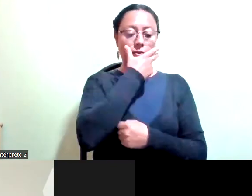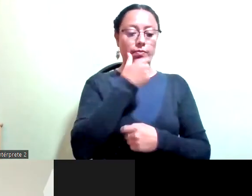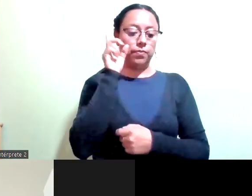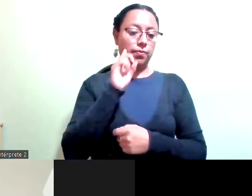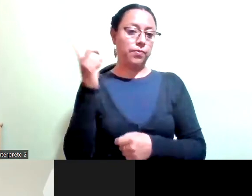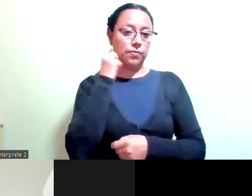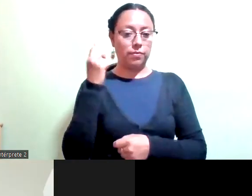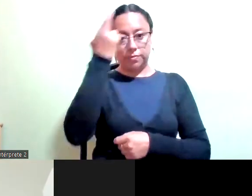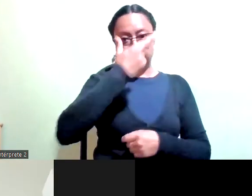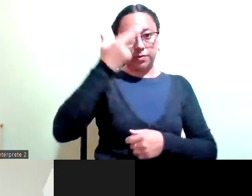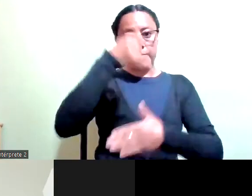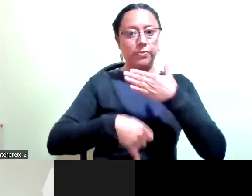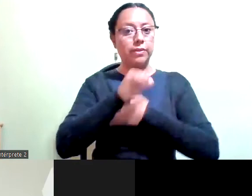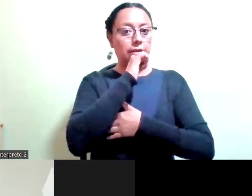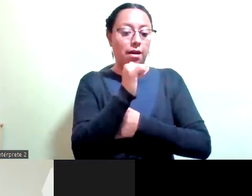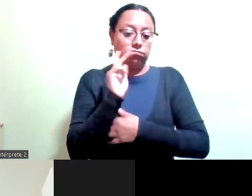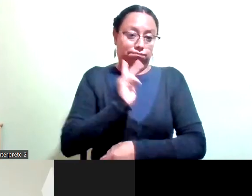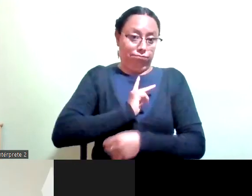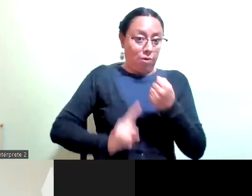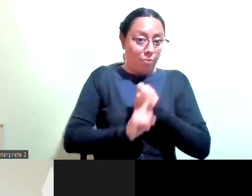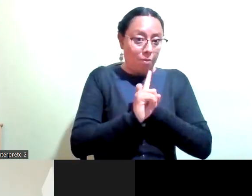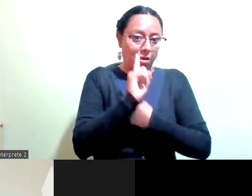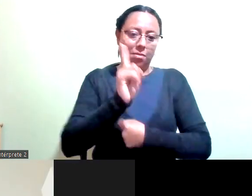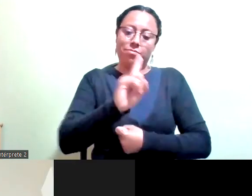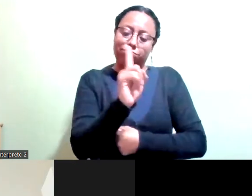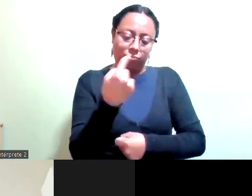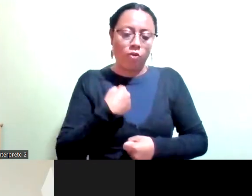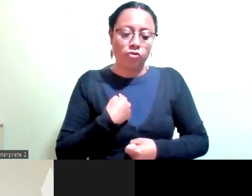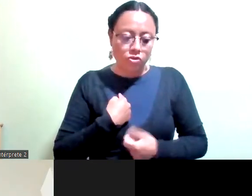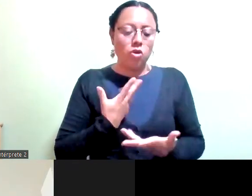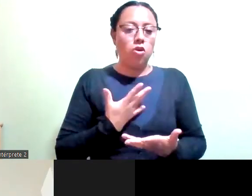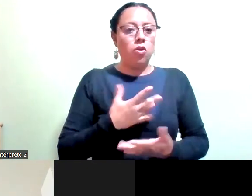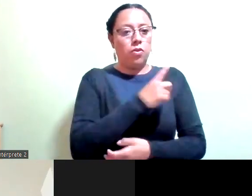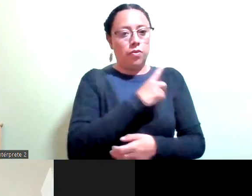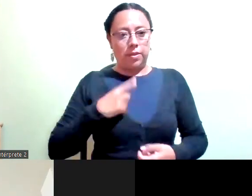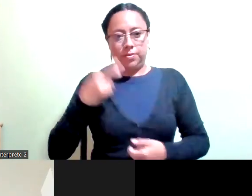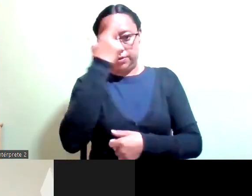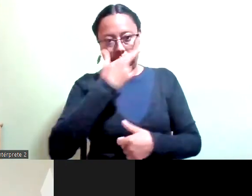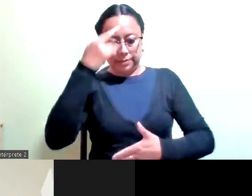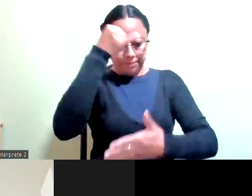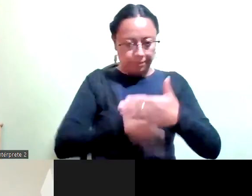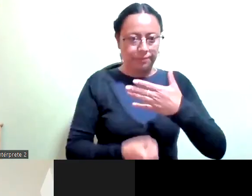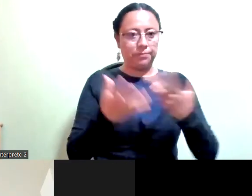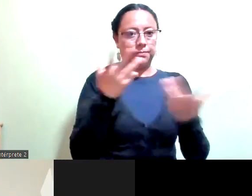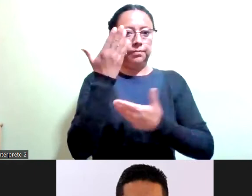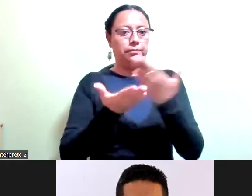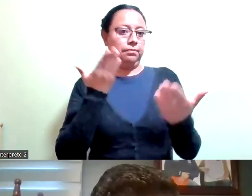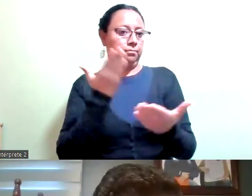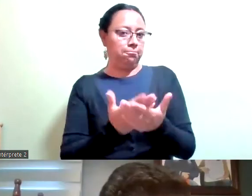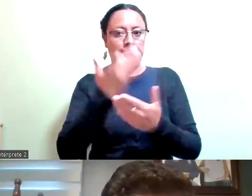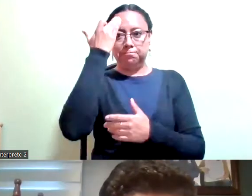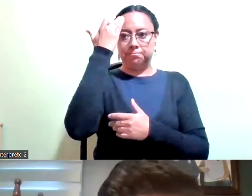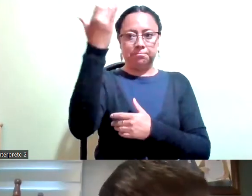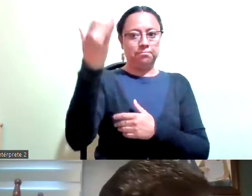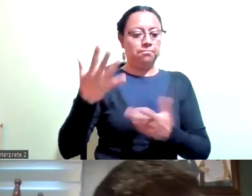es mi problema, ¿no? Mi problema es revisarlos a profundidad, leerlos, estudiarlos y hacer los planteamientos que tenga que hacer en el tiempo que